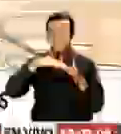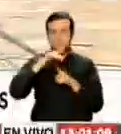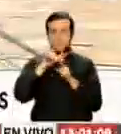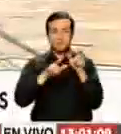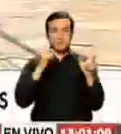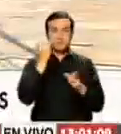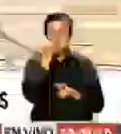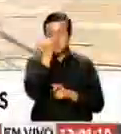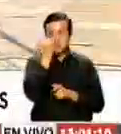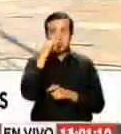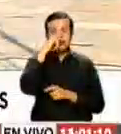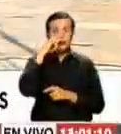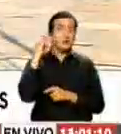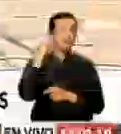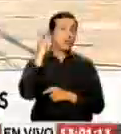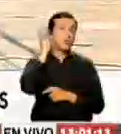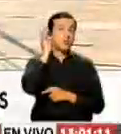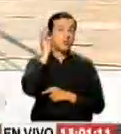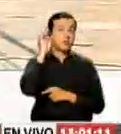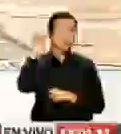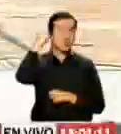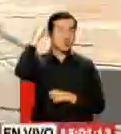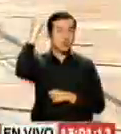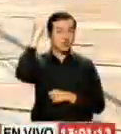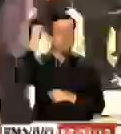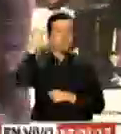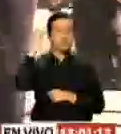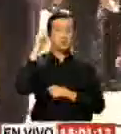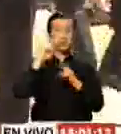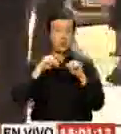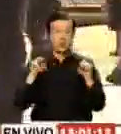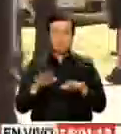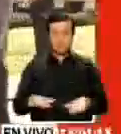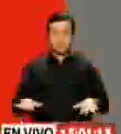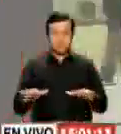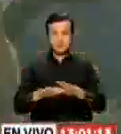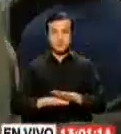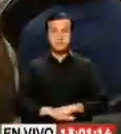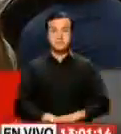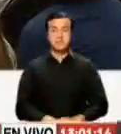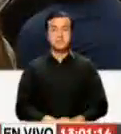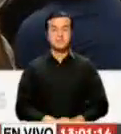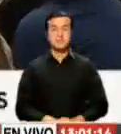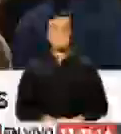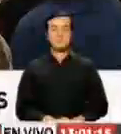indígenas, niños, niñas, mujeres y por los derechos de la naturaleza.